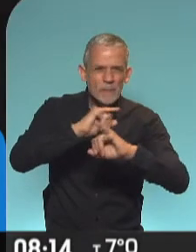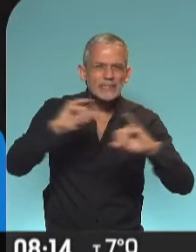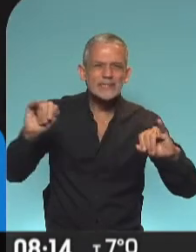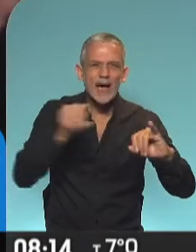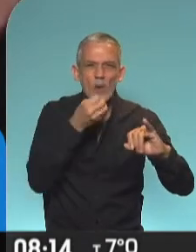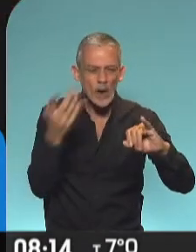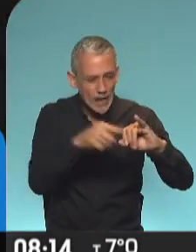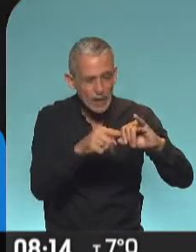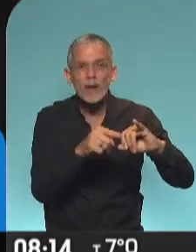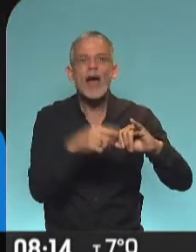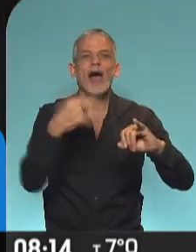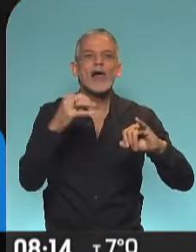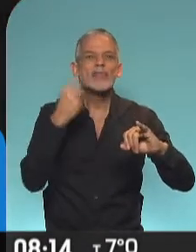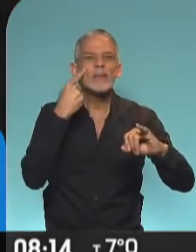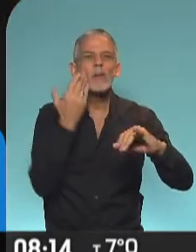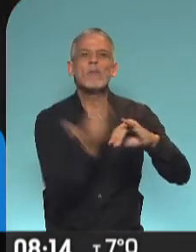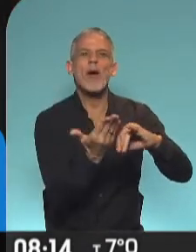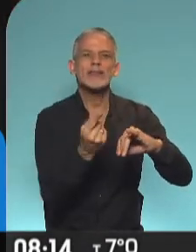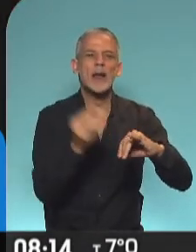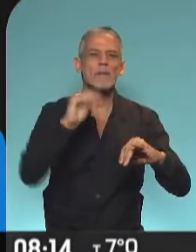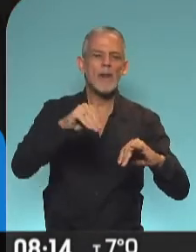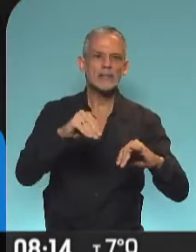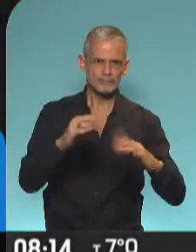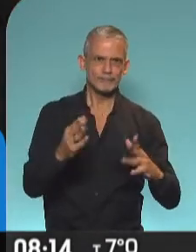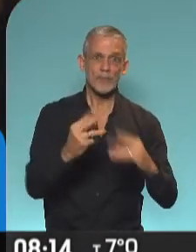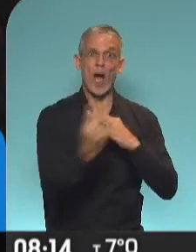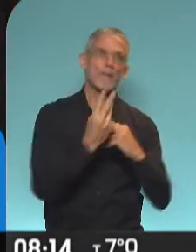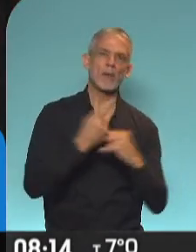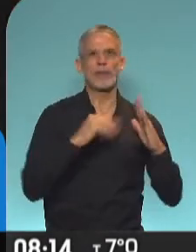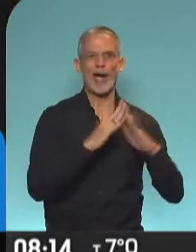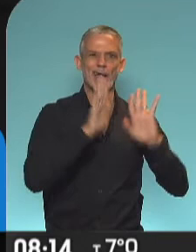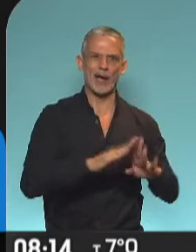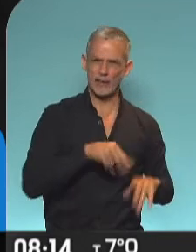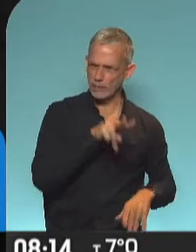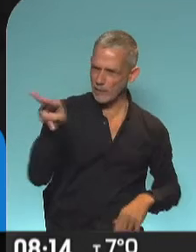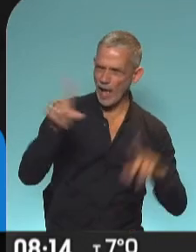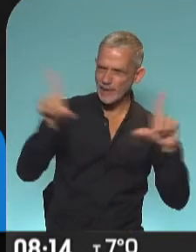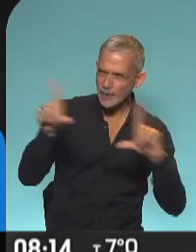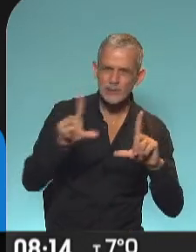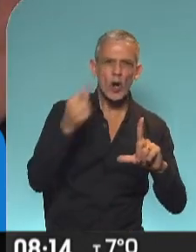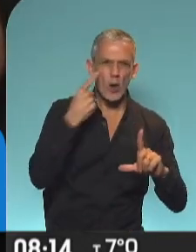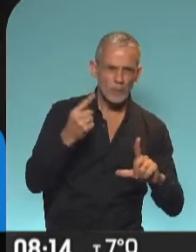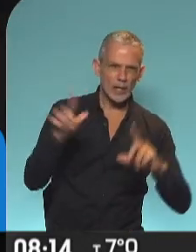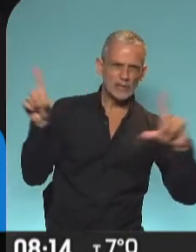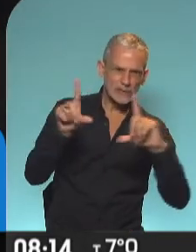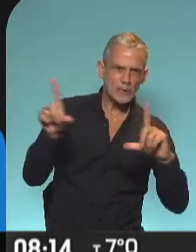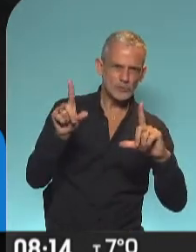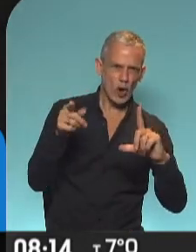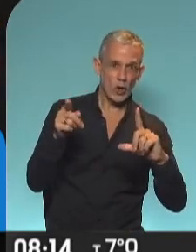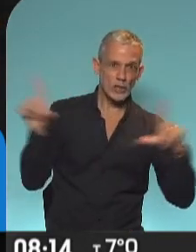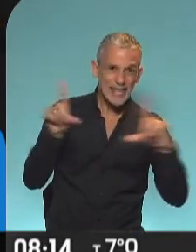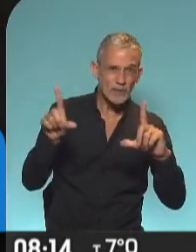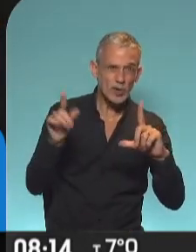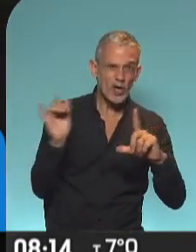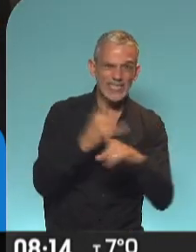que verlo. La gente en un contexto donde le piden que se cuide y se quede en la casa ve mucha televisión, recurre mucho a los medios, que en todos los estudios de televisión